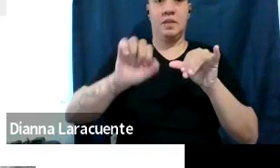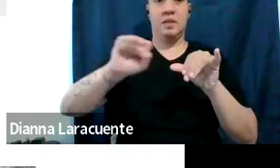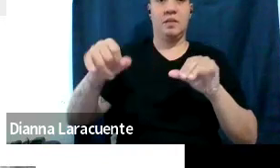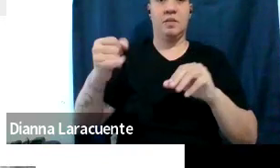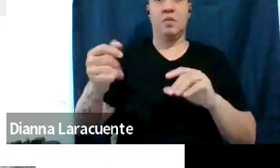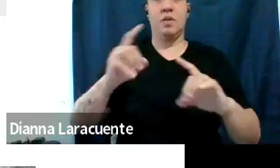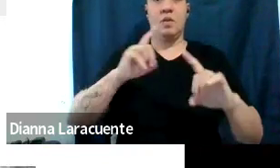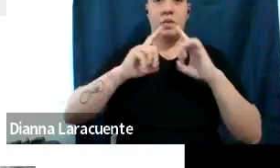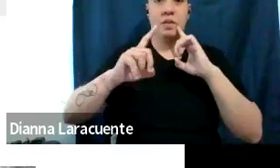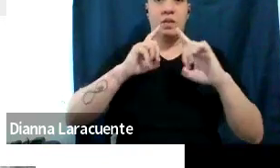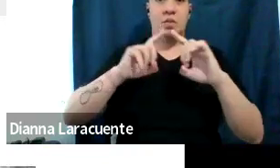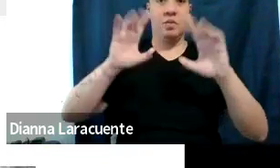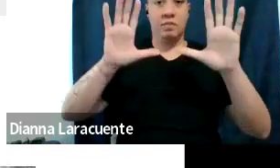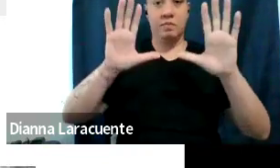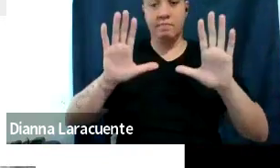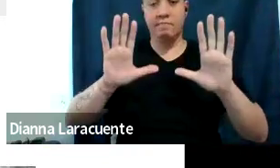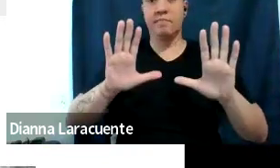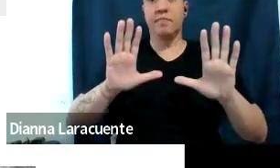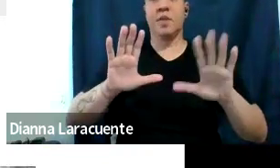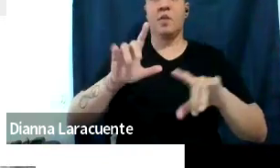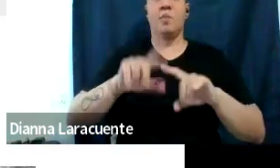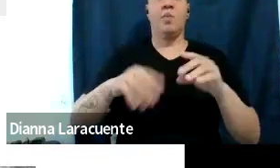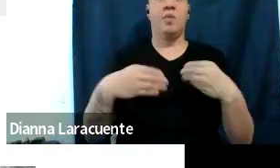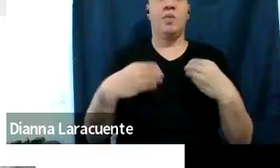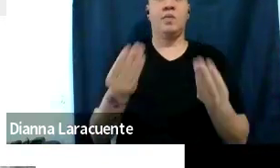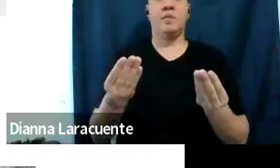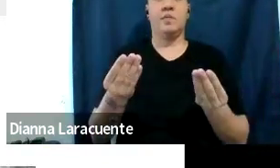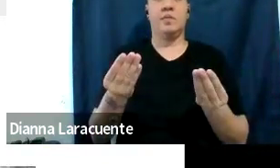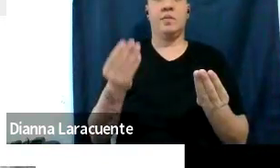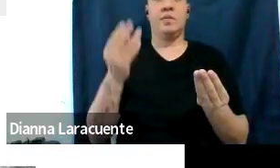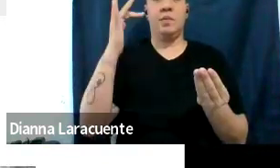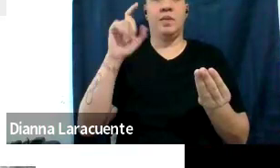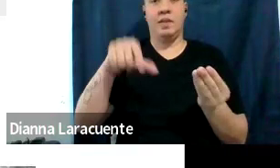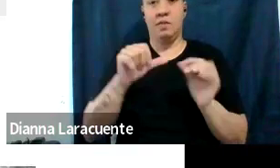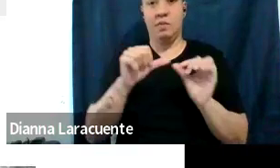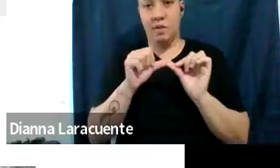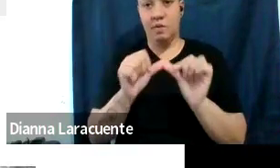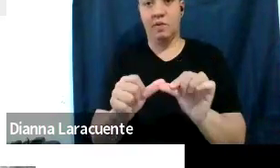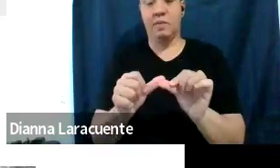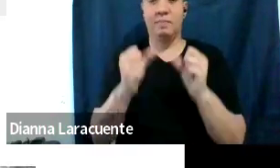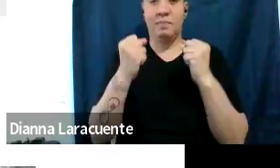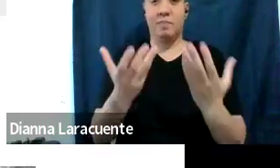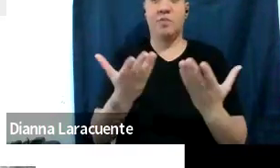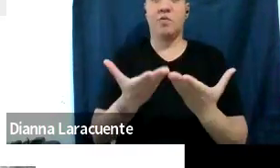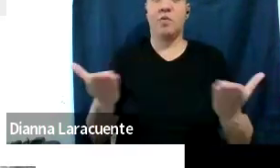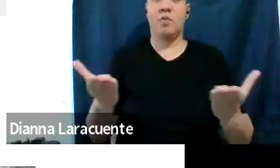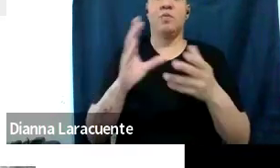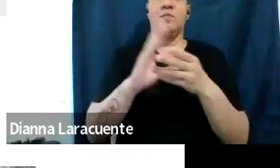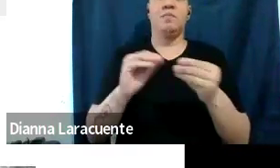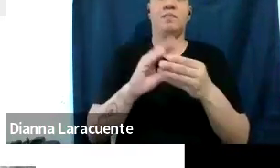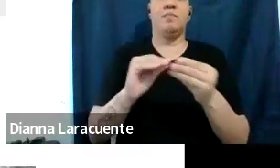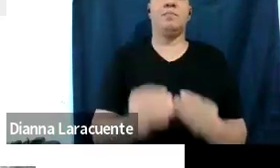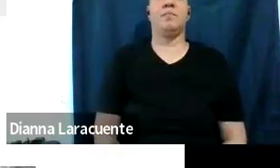diálogo fantástico que no se los puedo dar porque tengo que seguir, porque hay muchas cosas que contar.